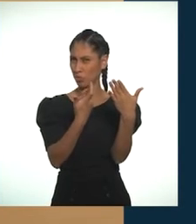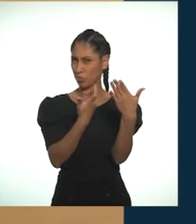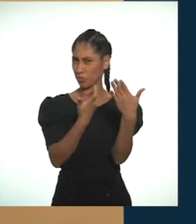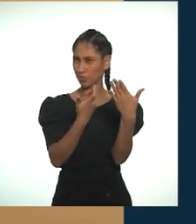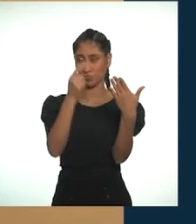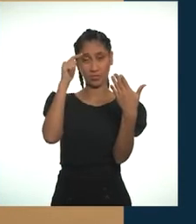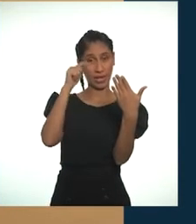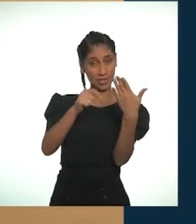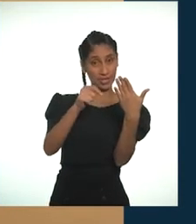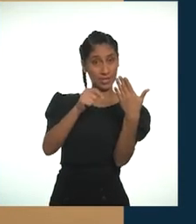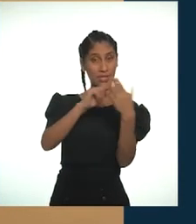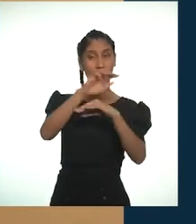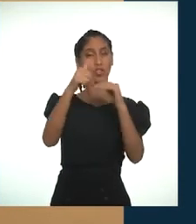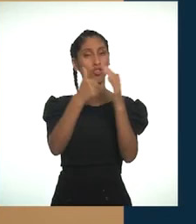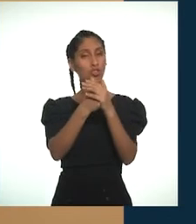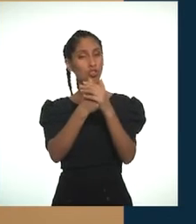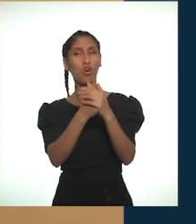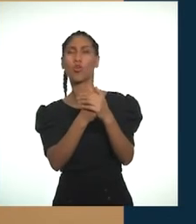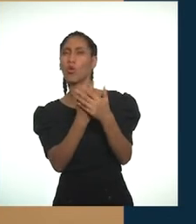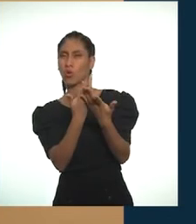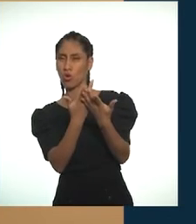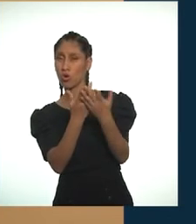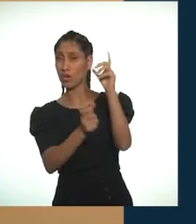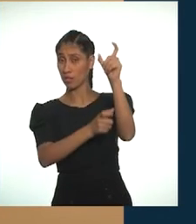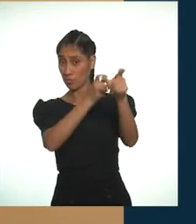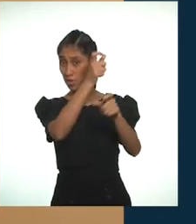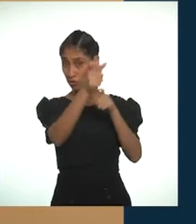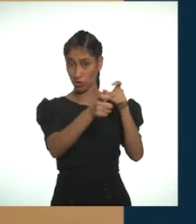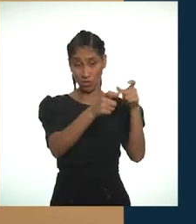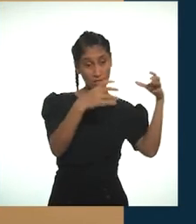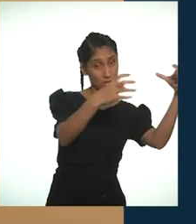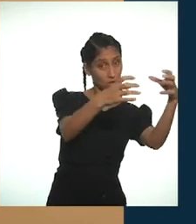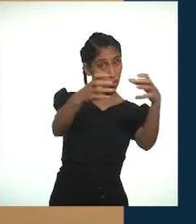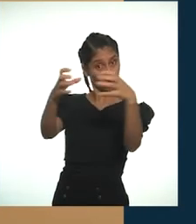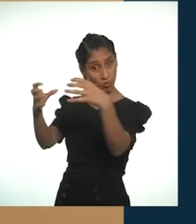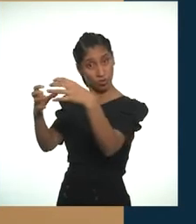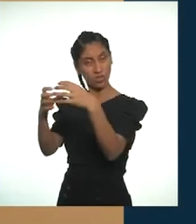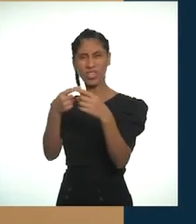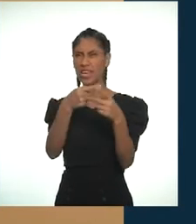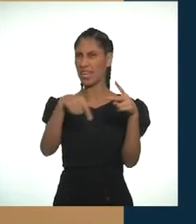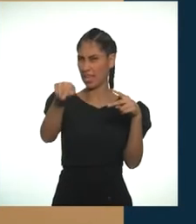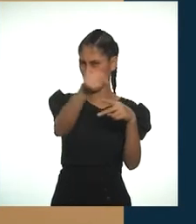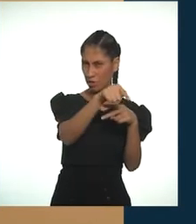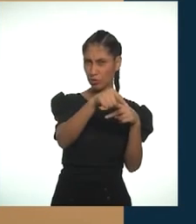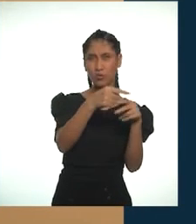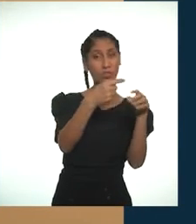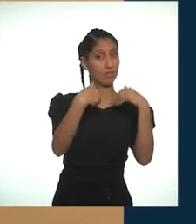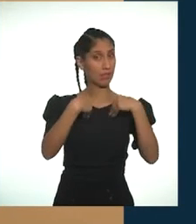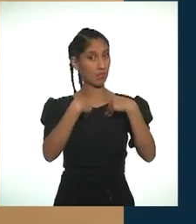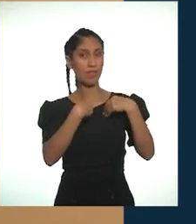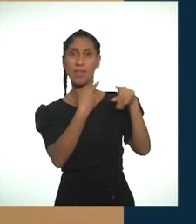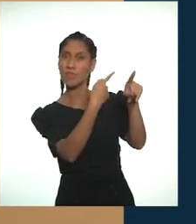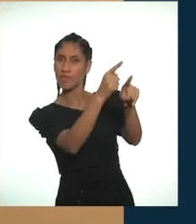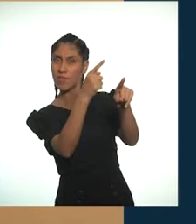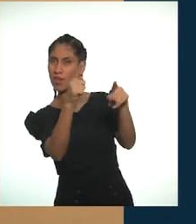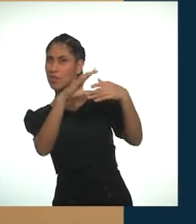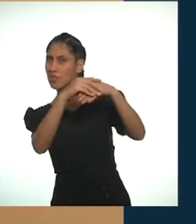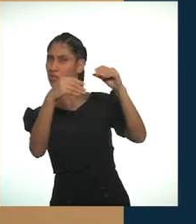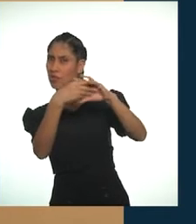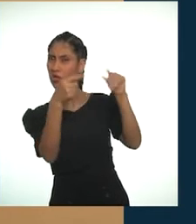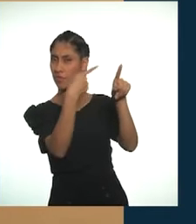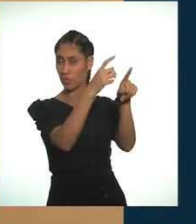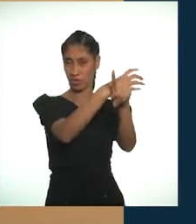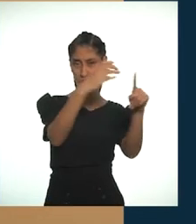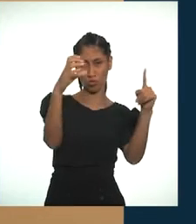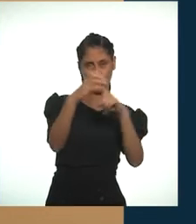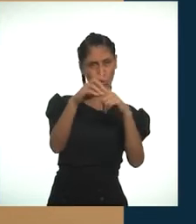manera en el contacto cotidiano entre los grupos de orígenes históricos distintos